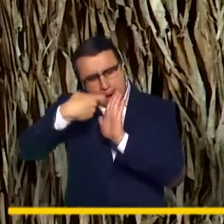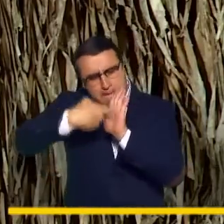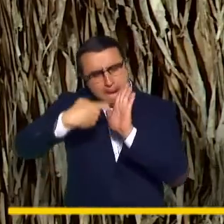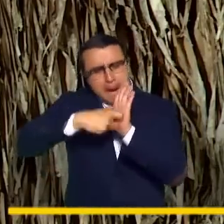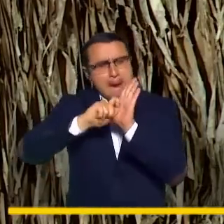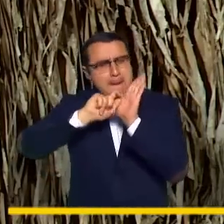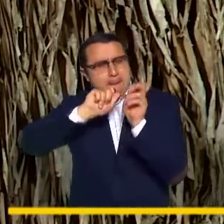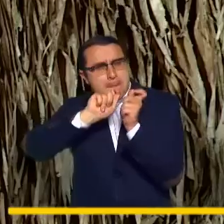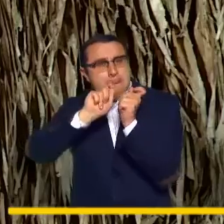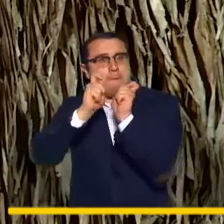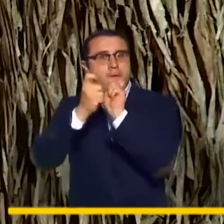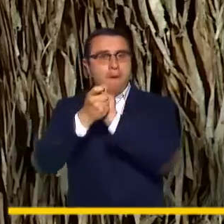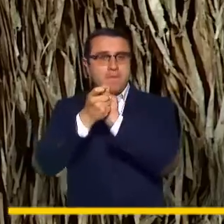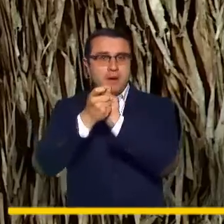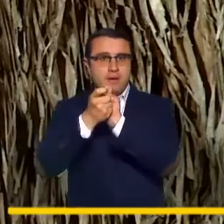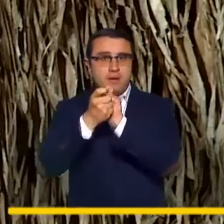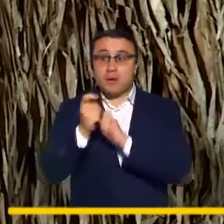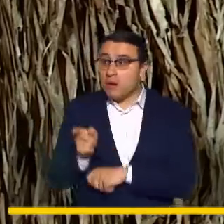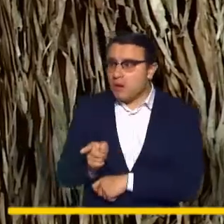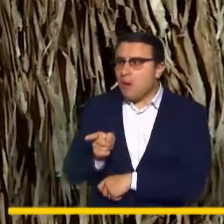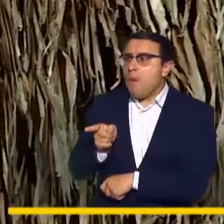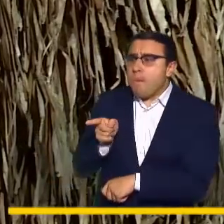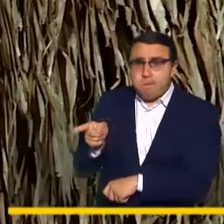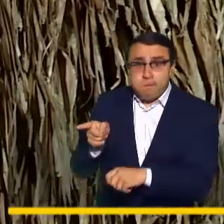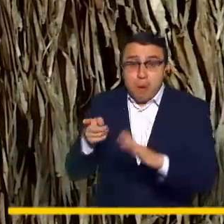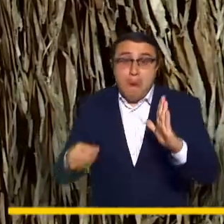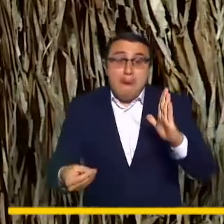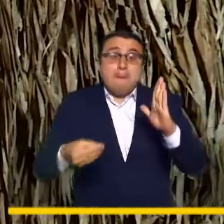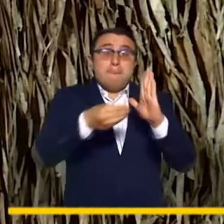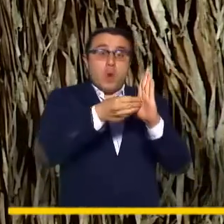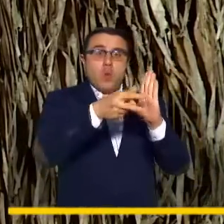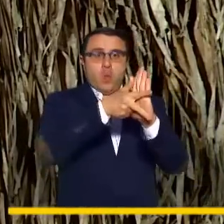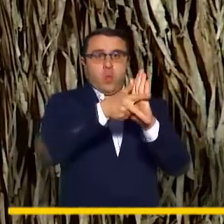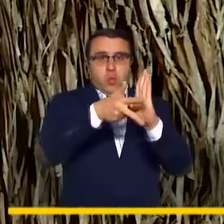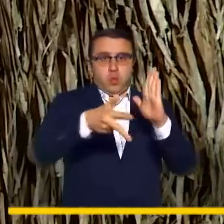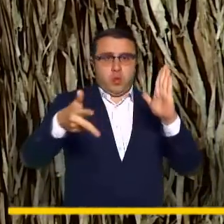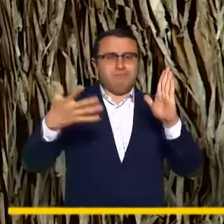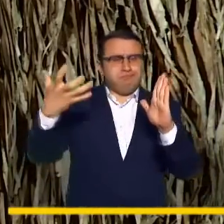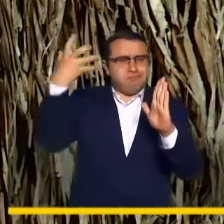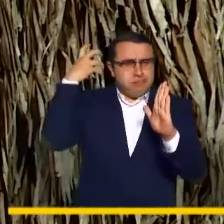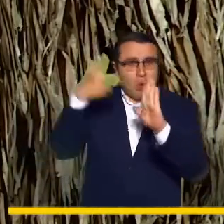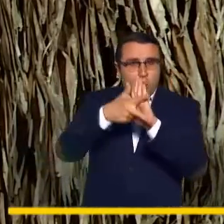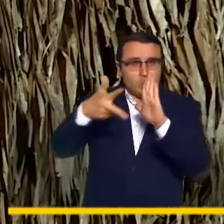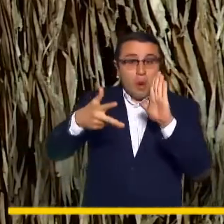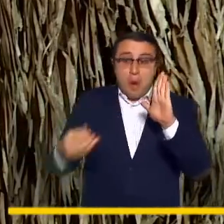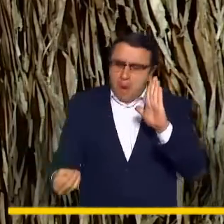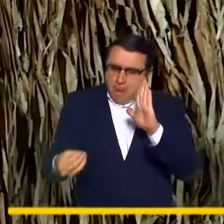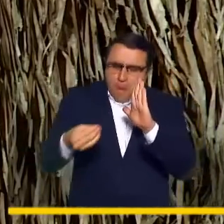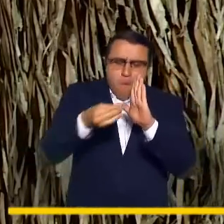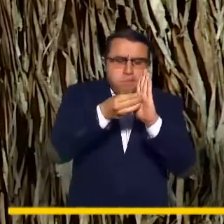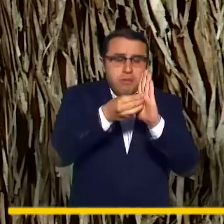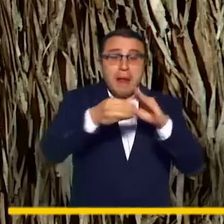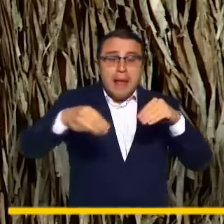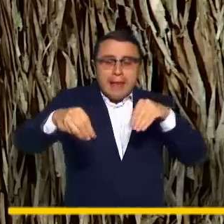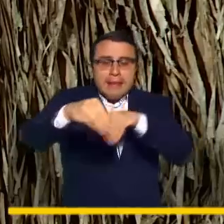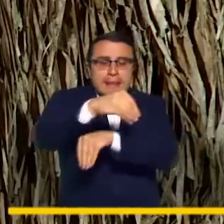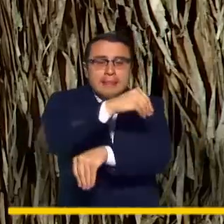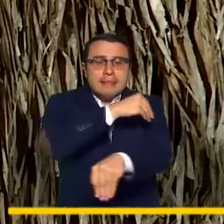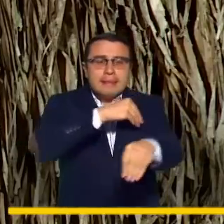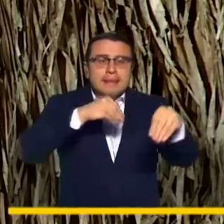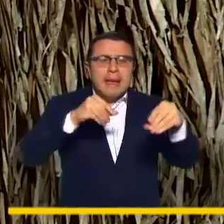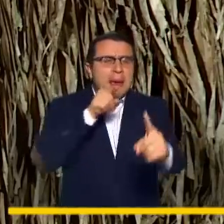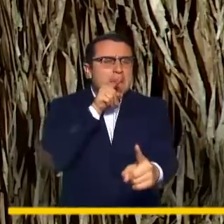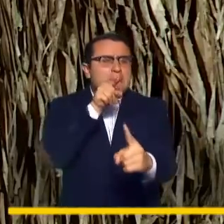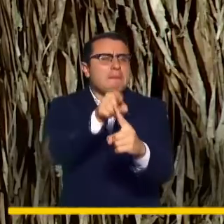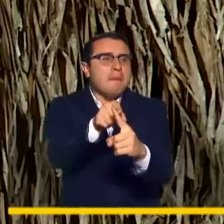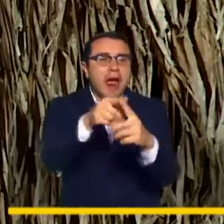1936, que puso en la constitución del entonces que la tierra tiene una función